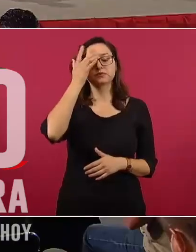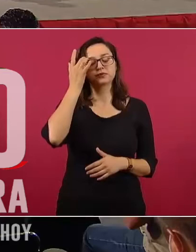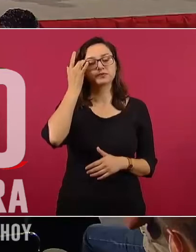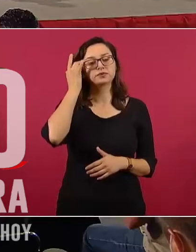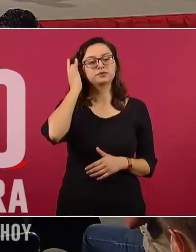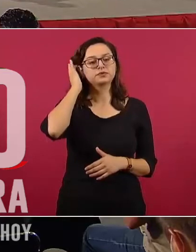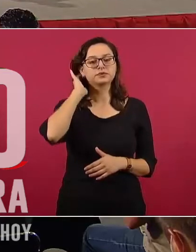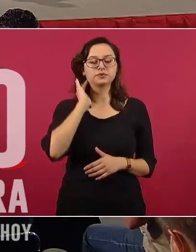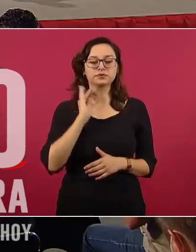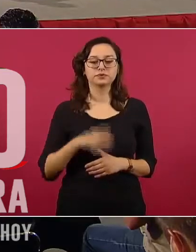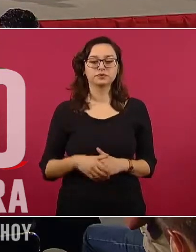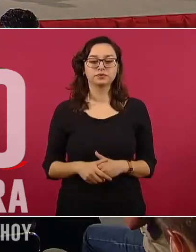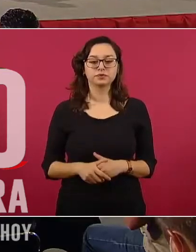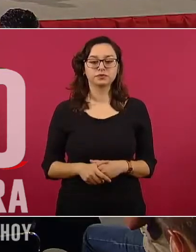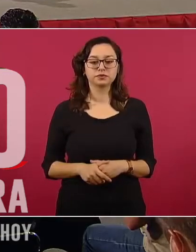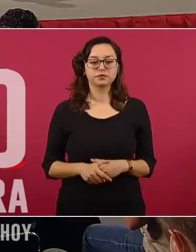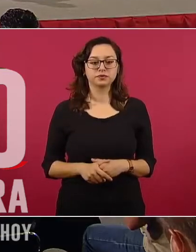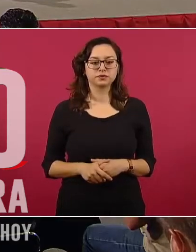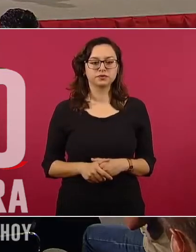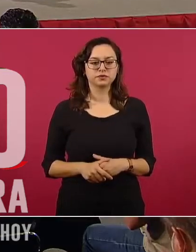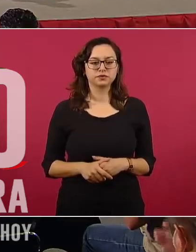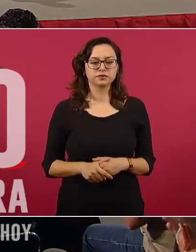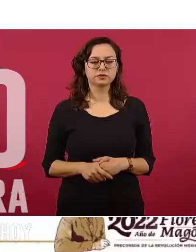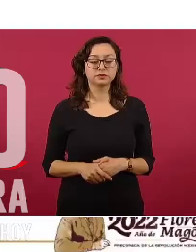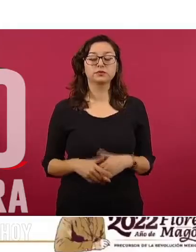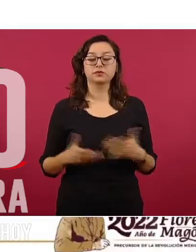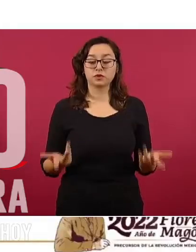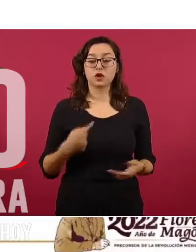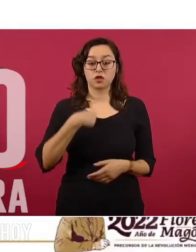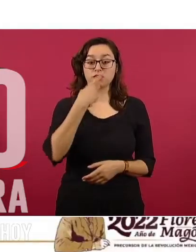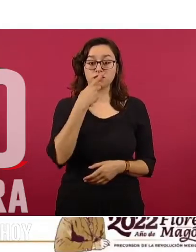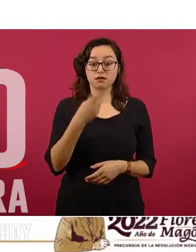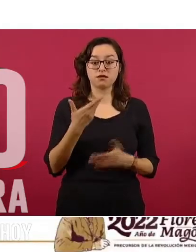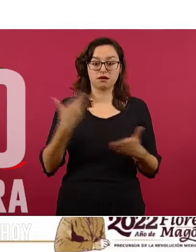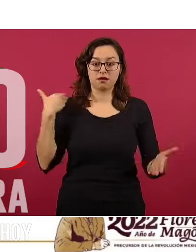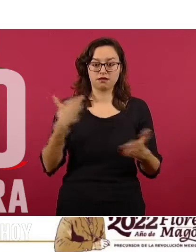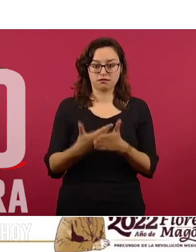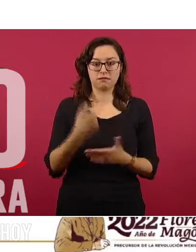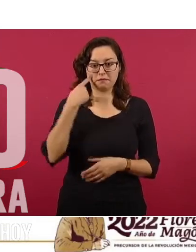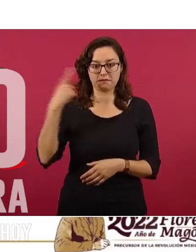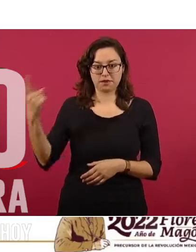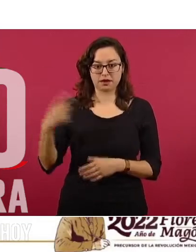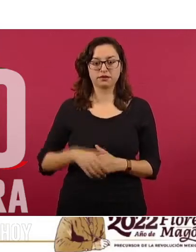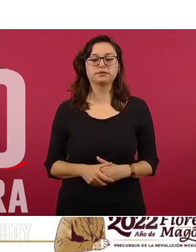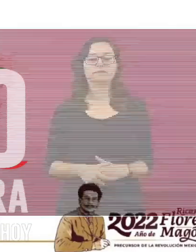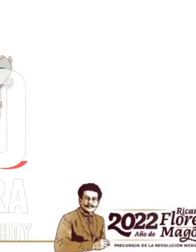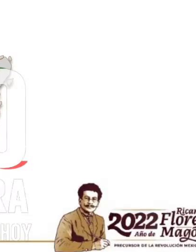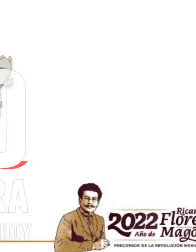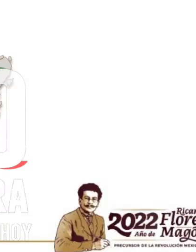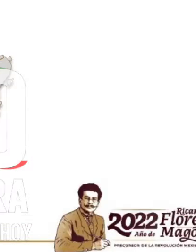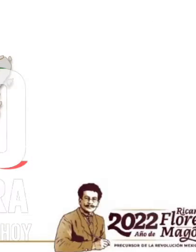par de semanas que los especialistas certificados hoy en México son